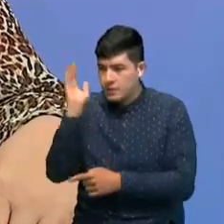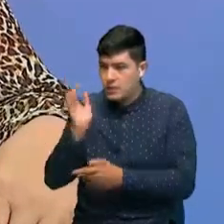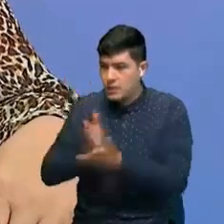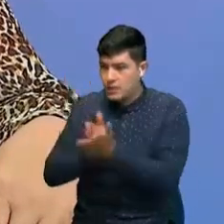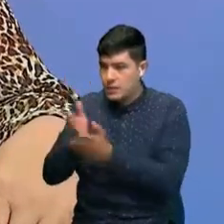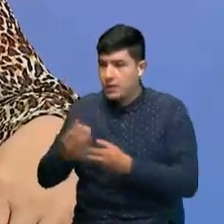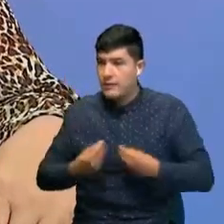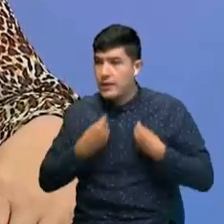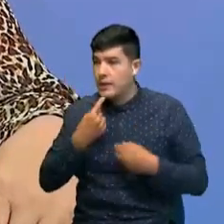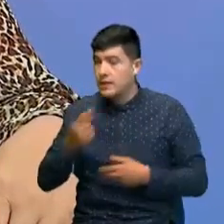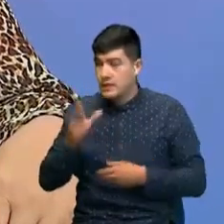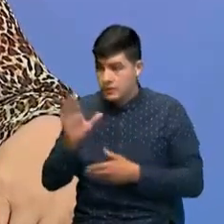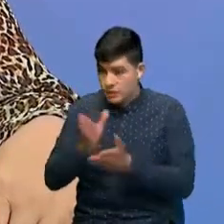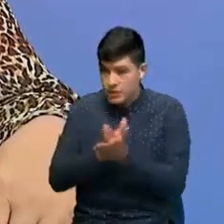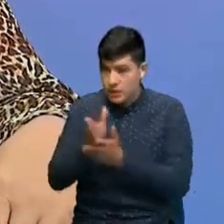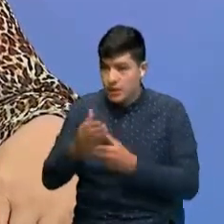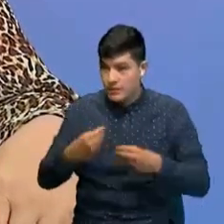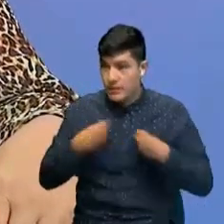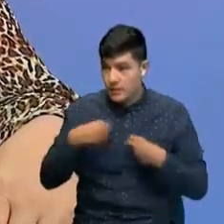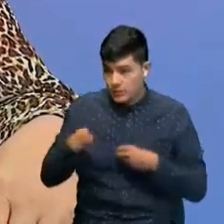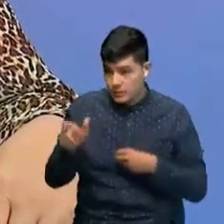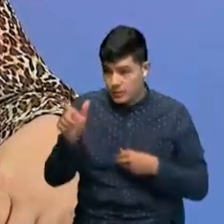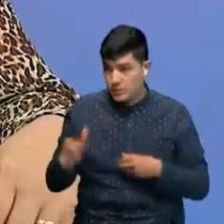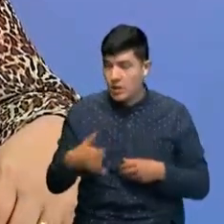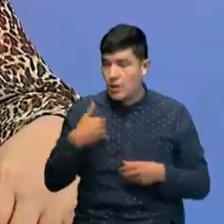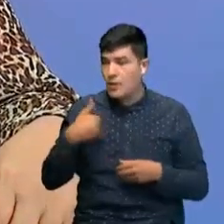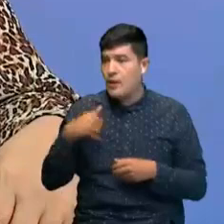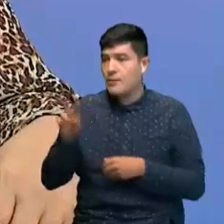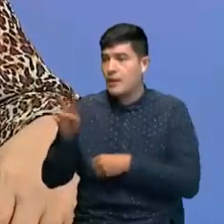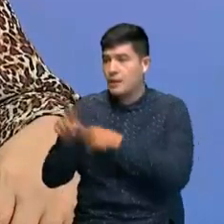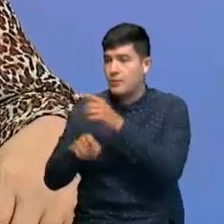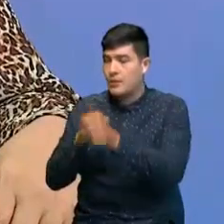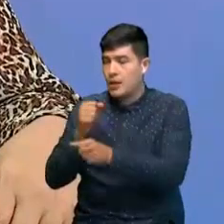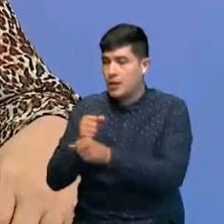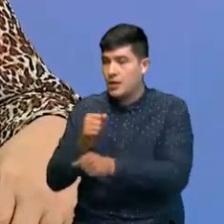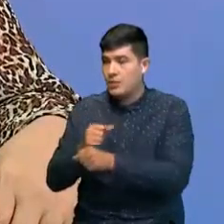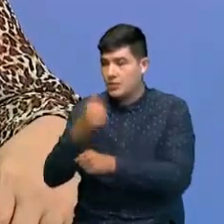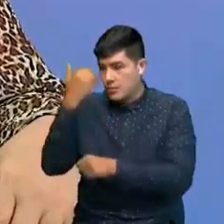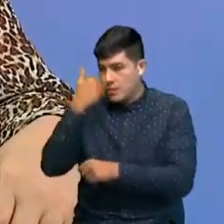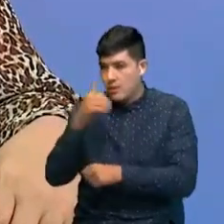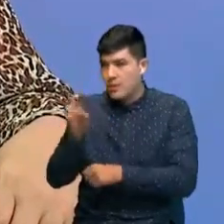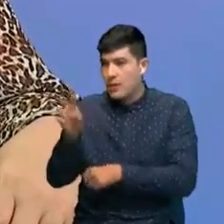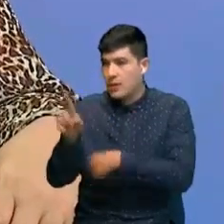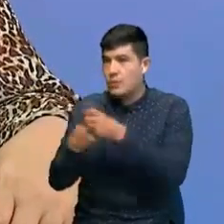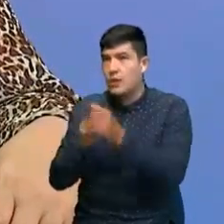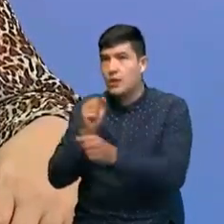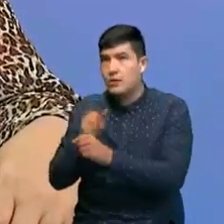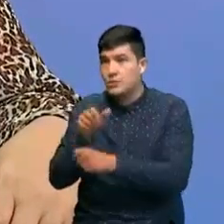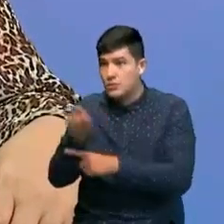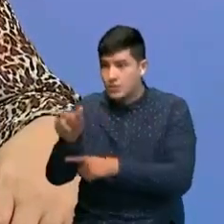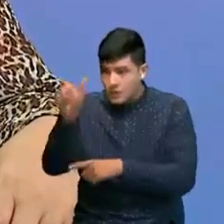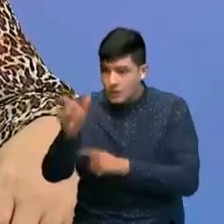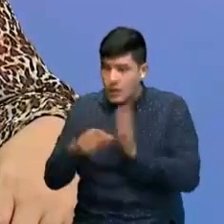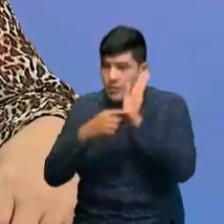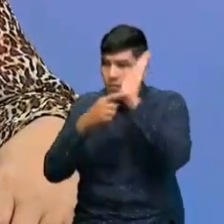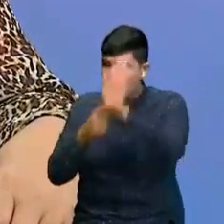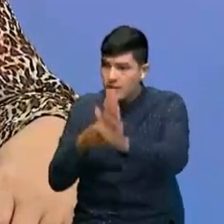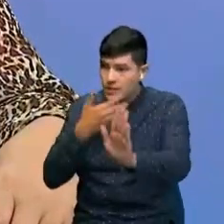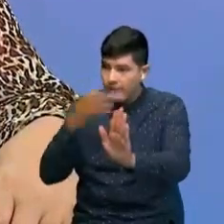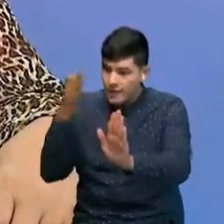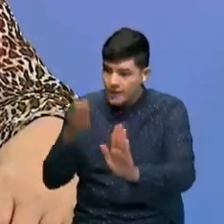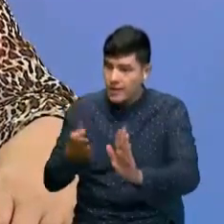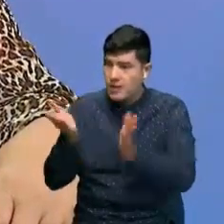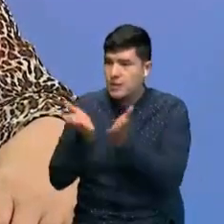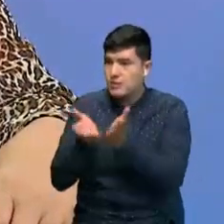Que ese sobreviviente, si en el caso del joven, sí, que tiene menos de 21 años, demuestre que está